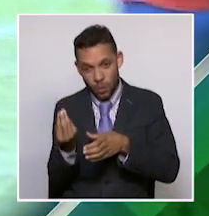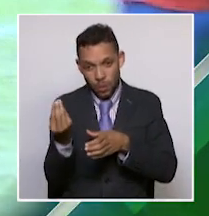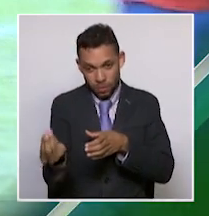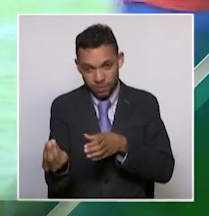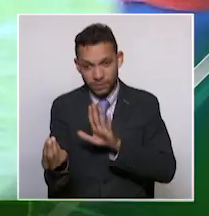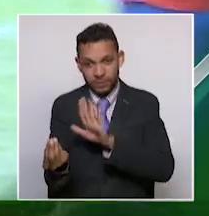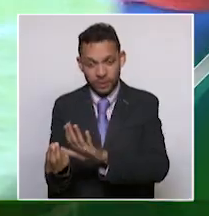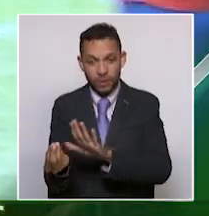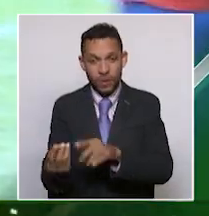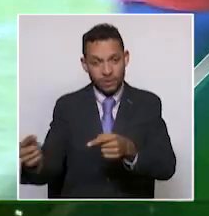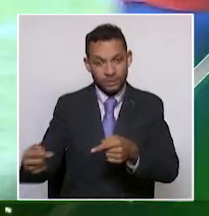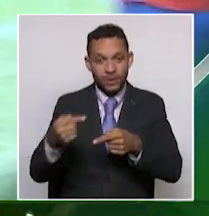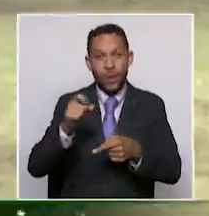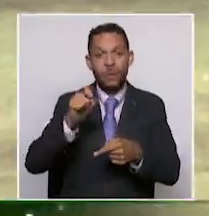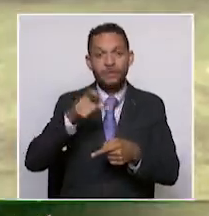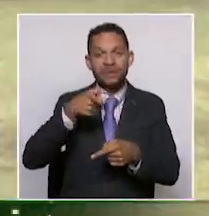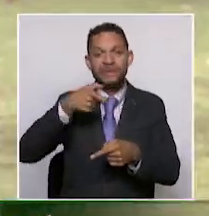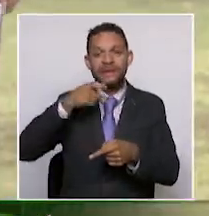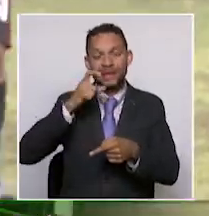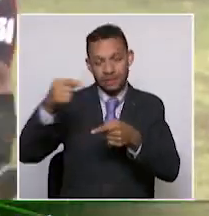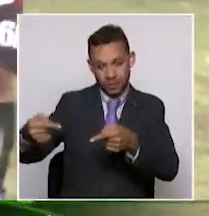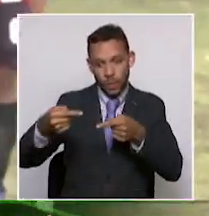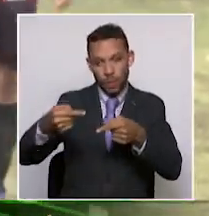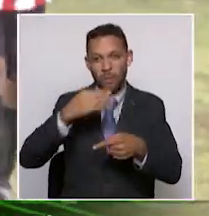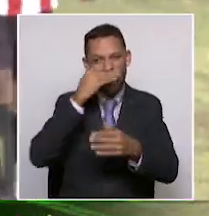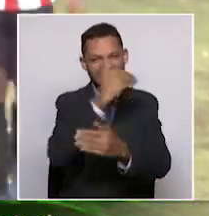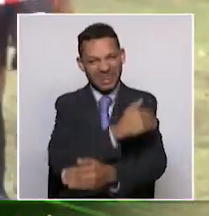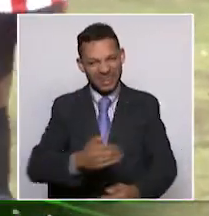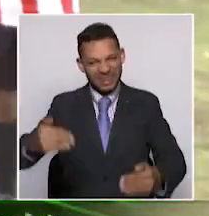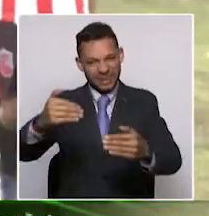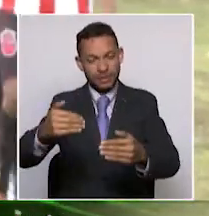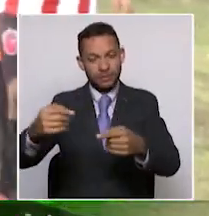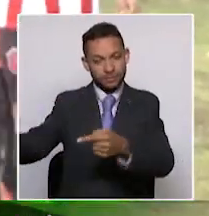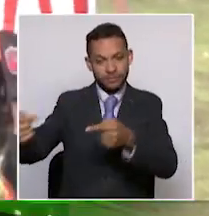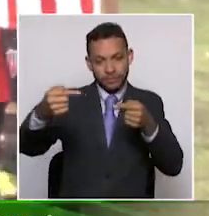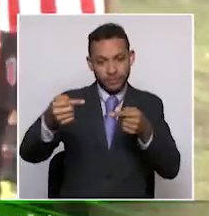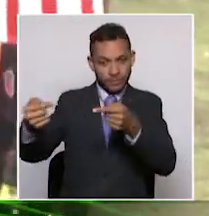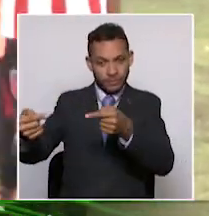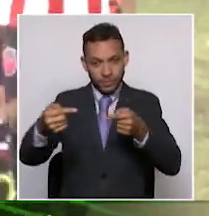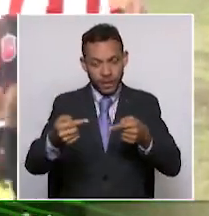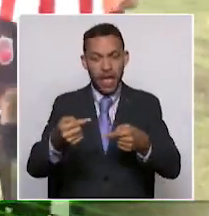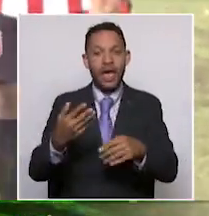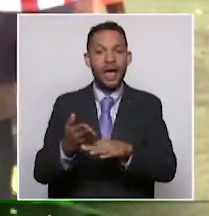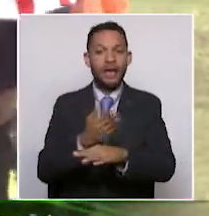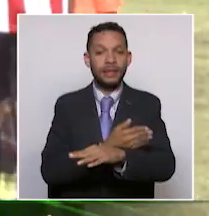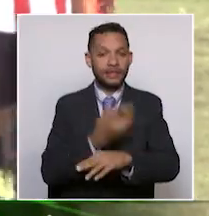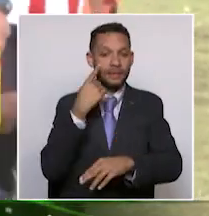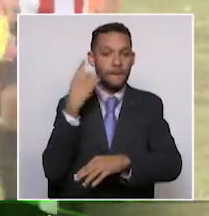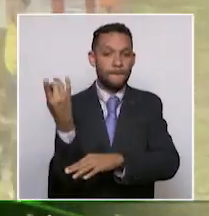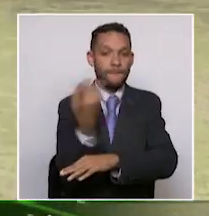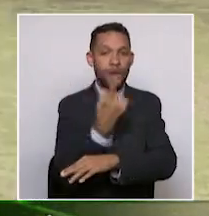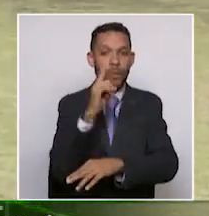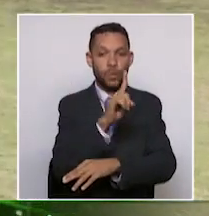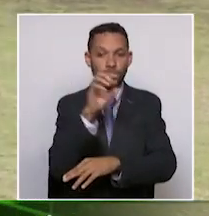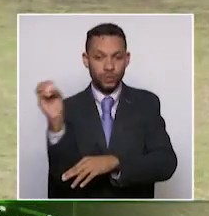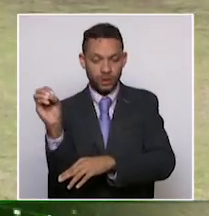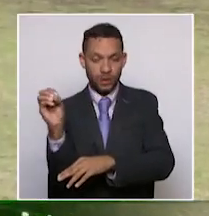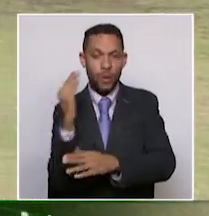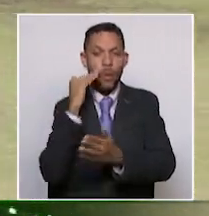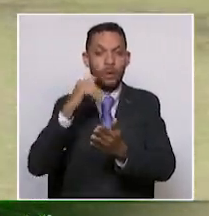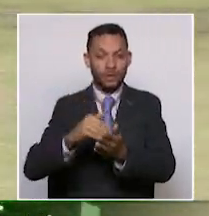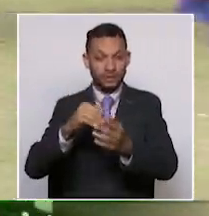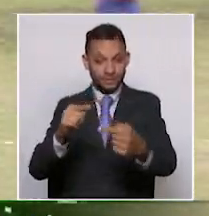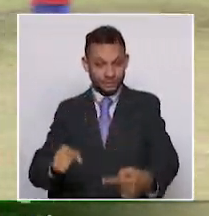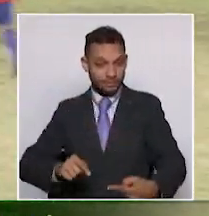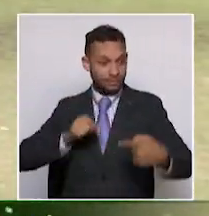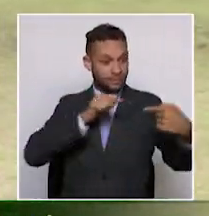el Once Caldas. Latino Sport había ganado el primer compromiso 1-0 ante Profesionales. En el juego de vuelta disputado en la cancha